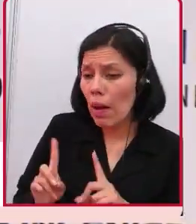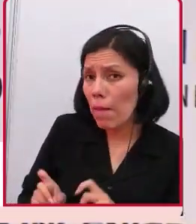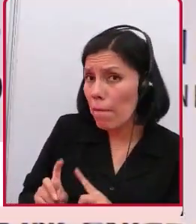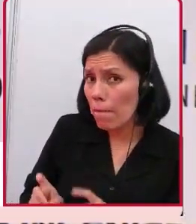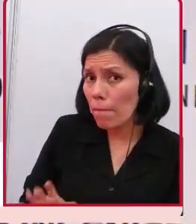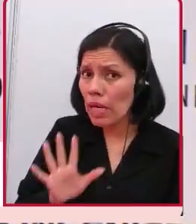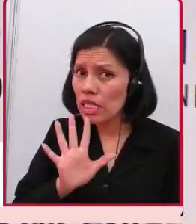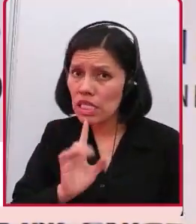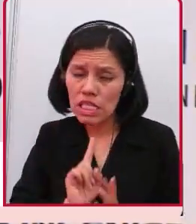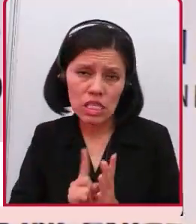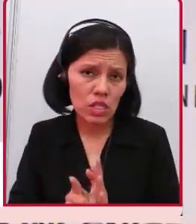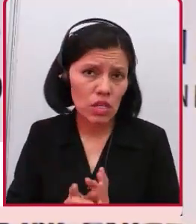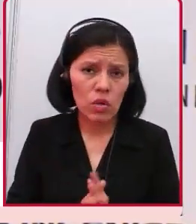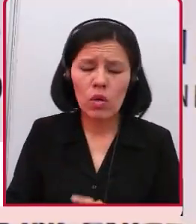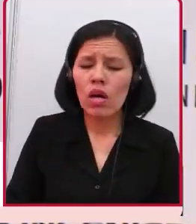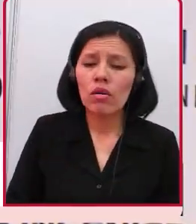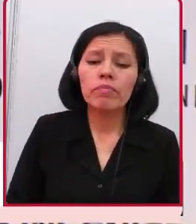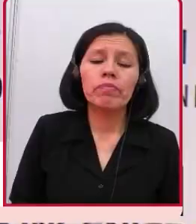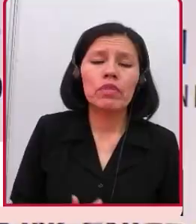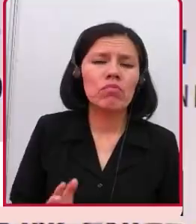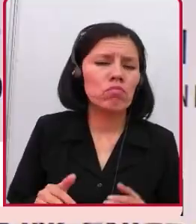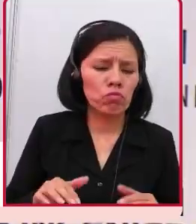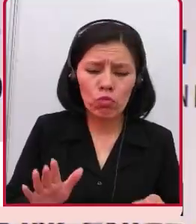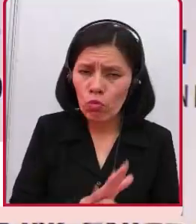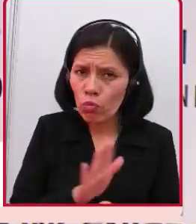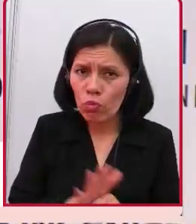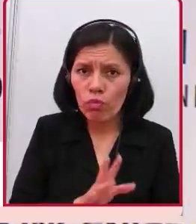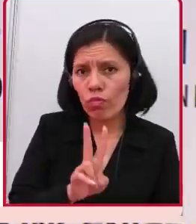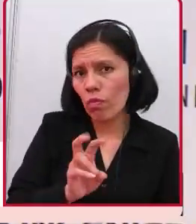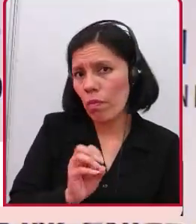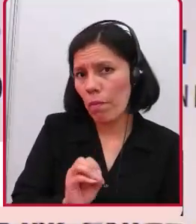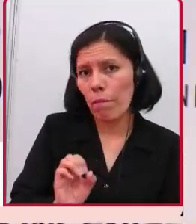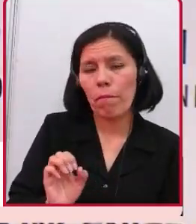cada autor, y total tienen 20 minutos.